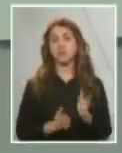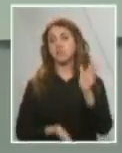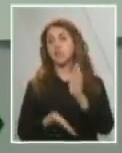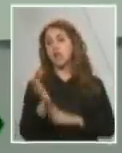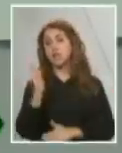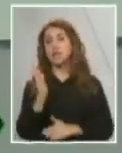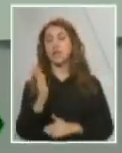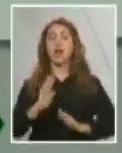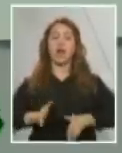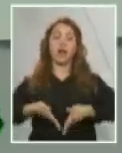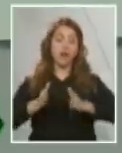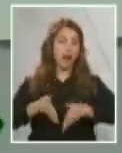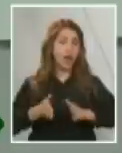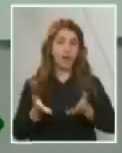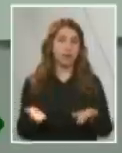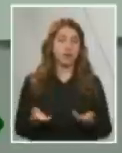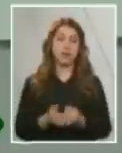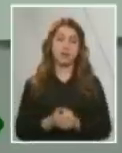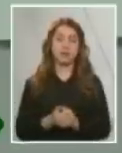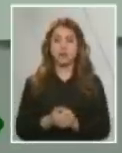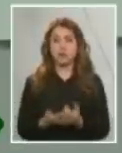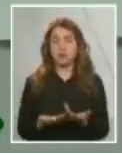sé, a las calles.